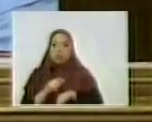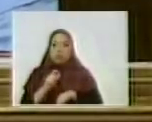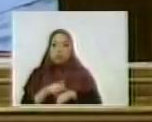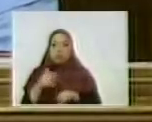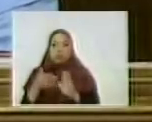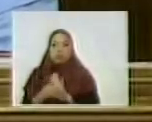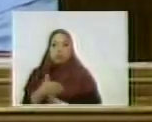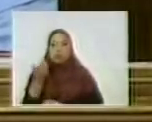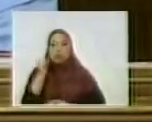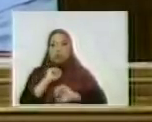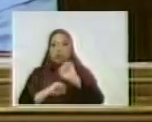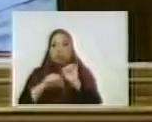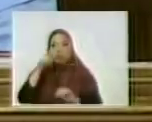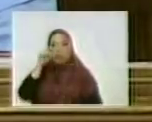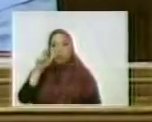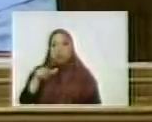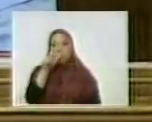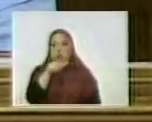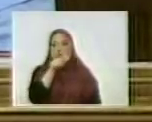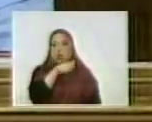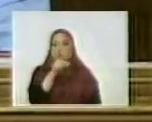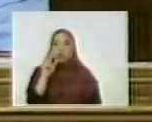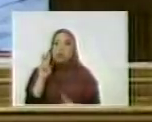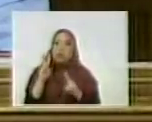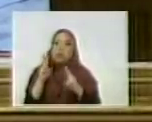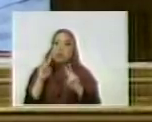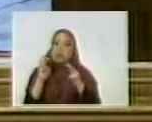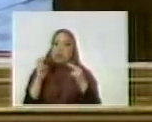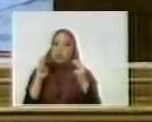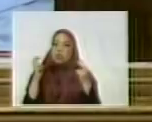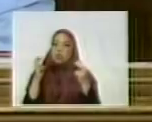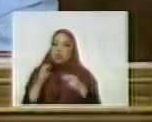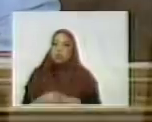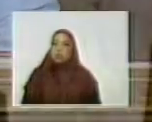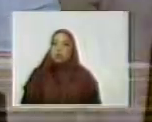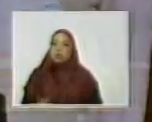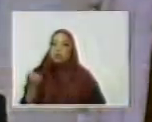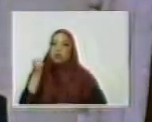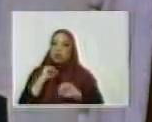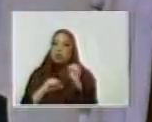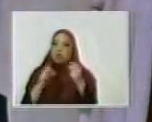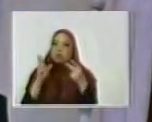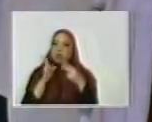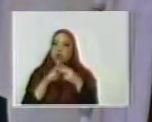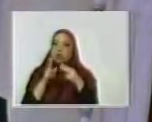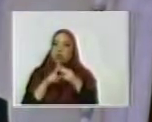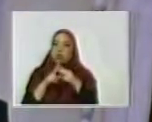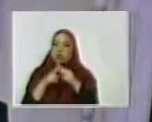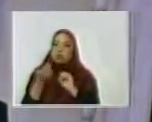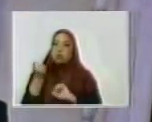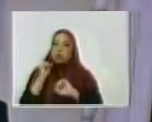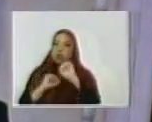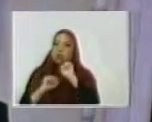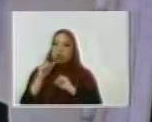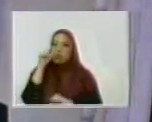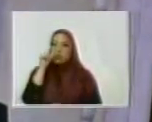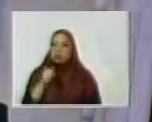sea el defensor del pueblo titular al frente de